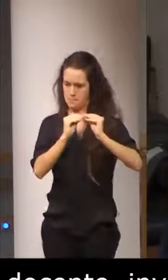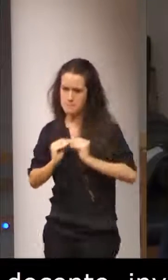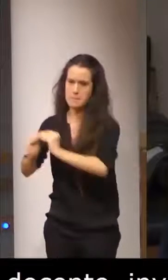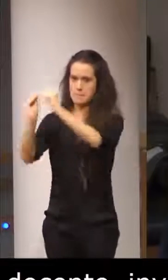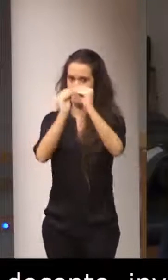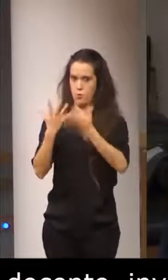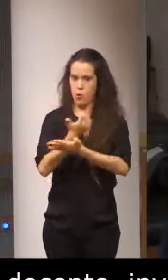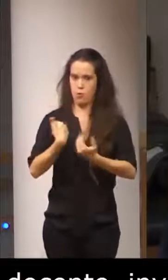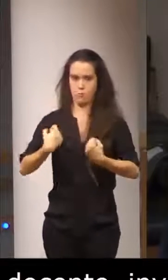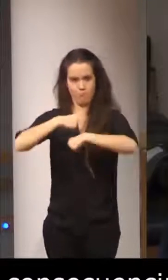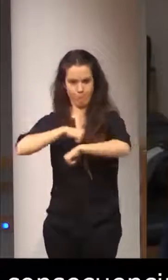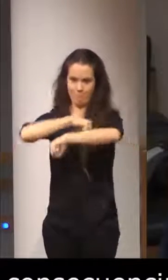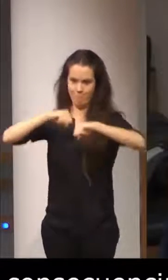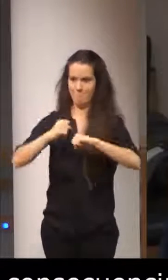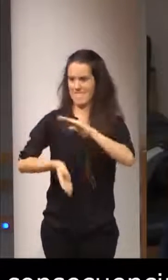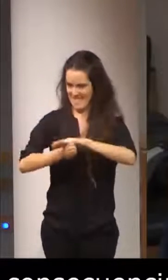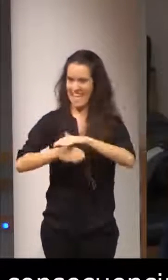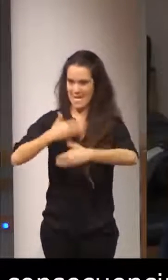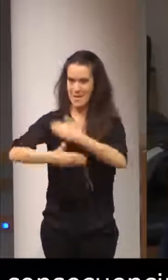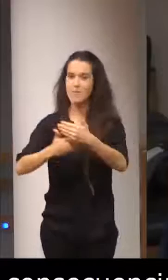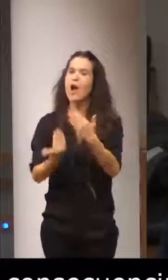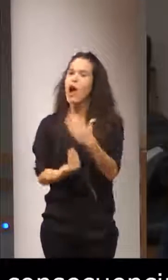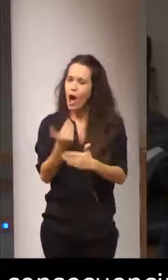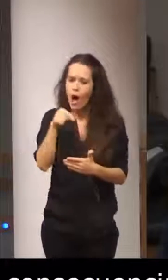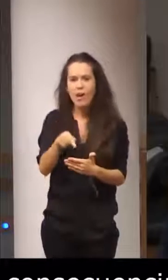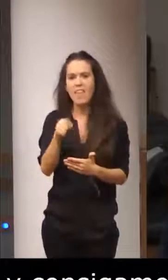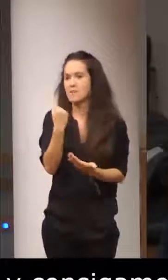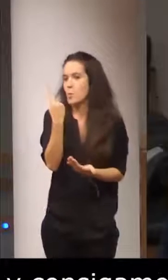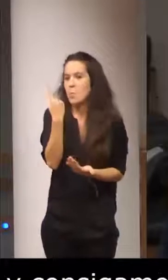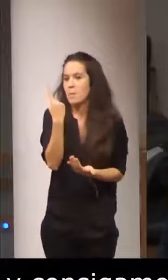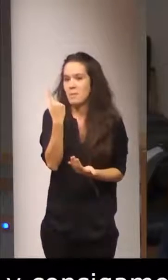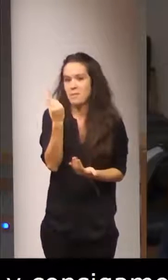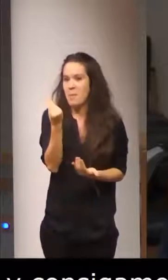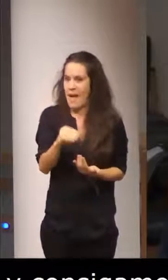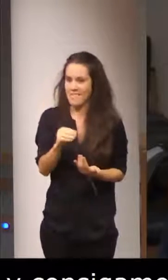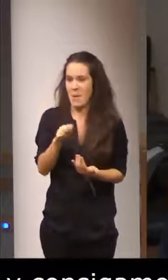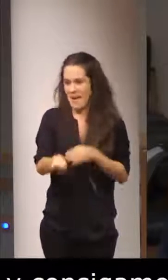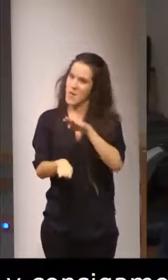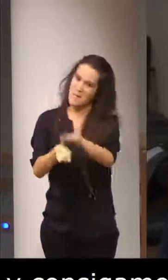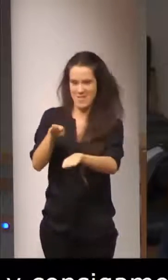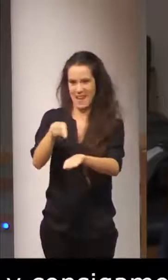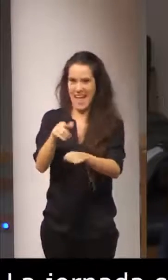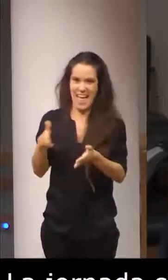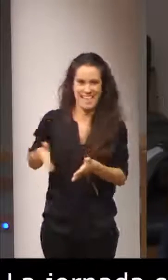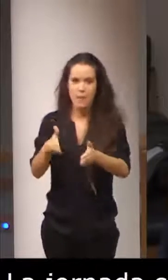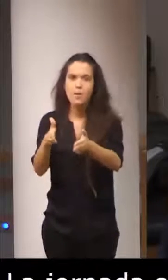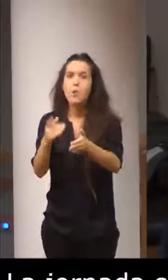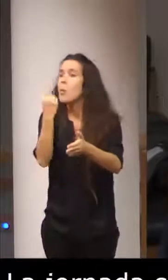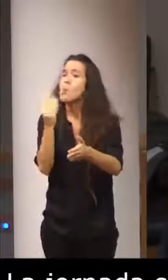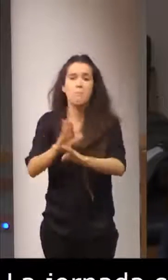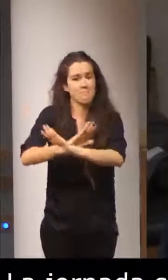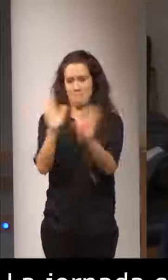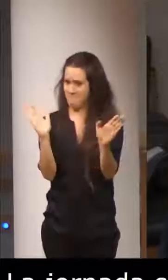consigamos seguir adelante la jornada sin duda es un punto más en este camino pero eso solo un punto más